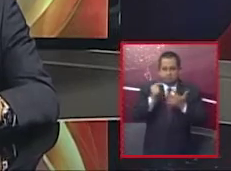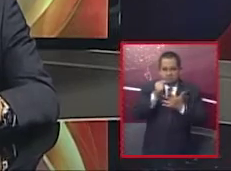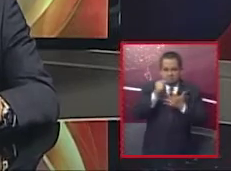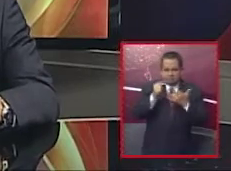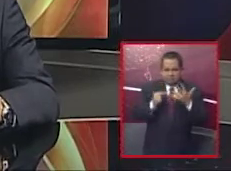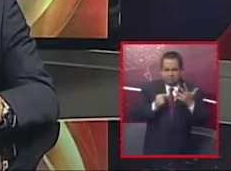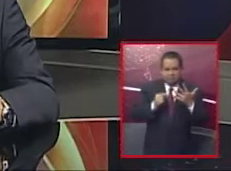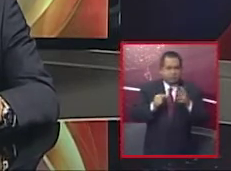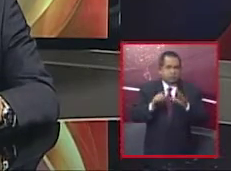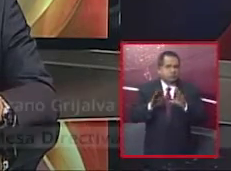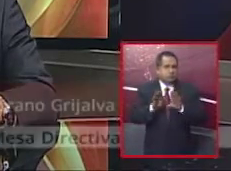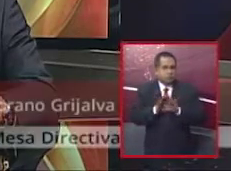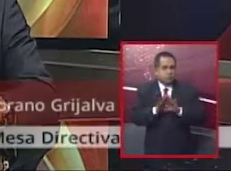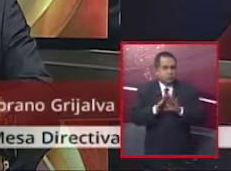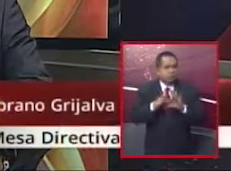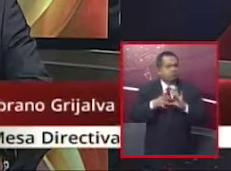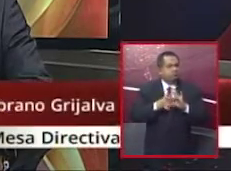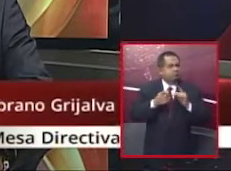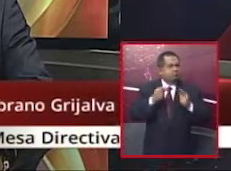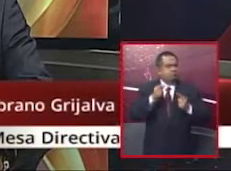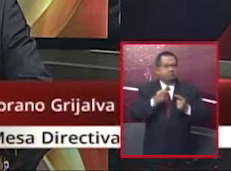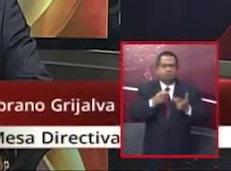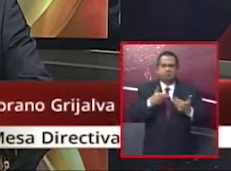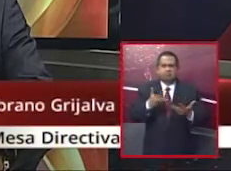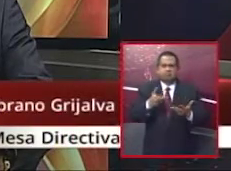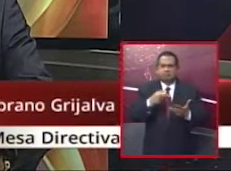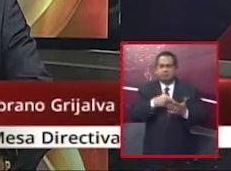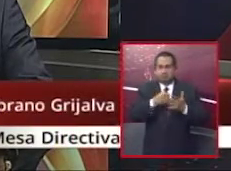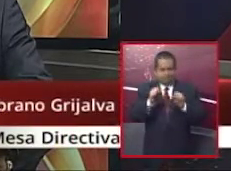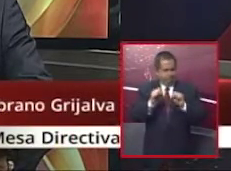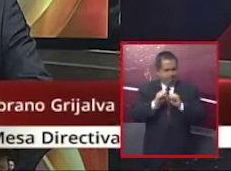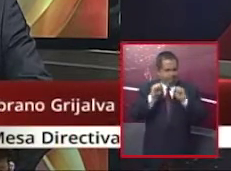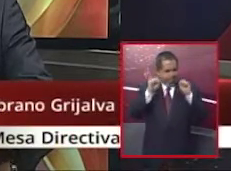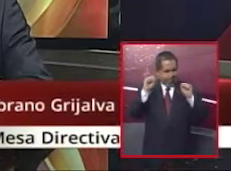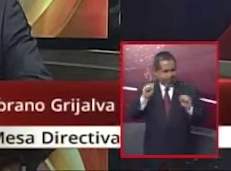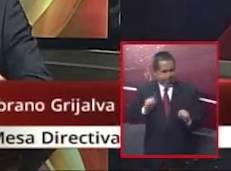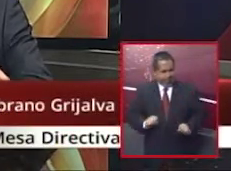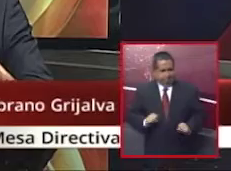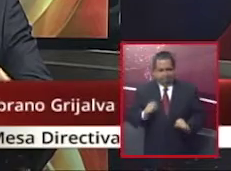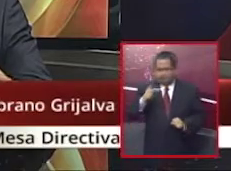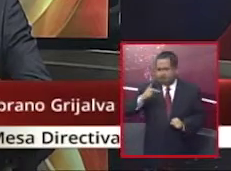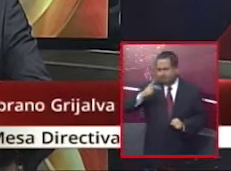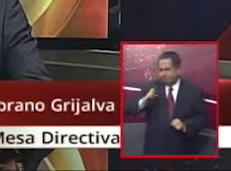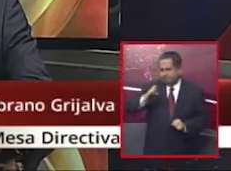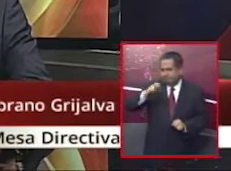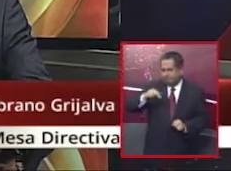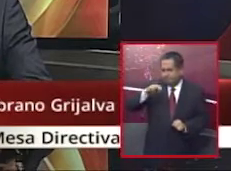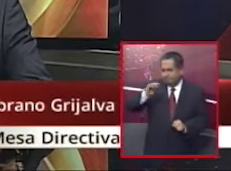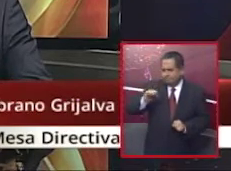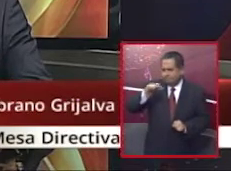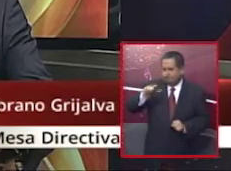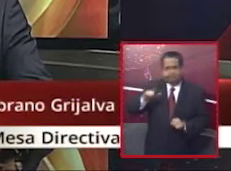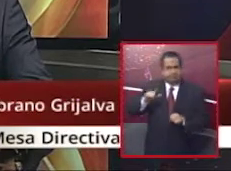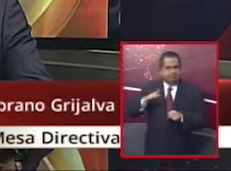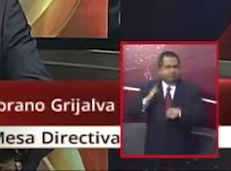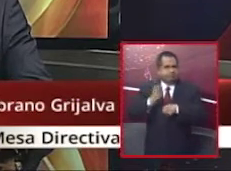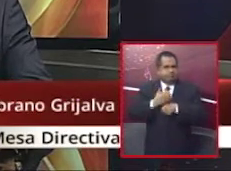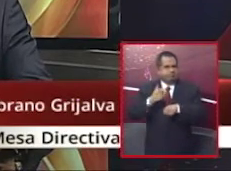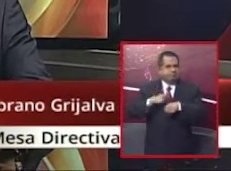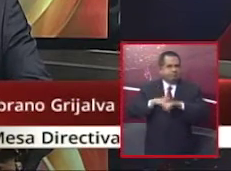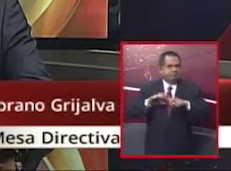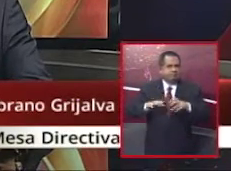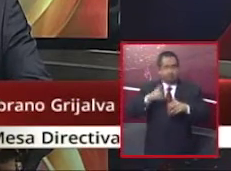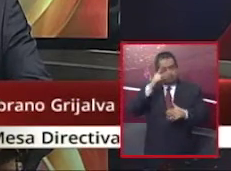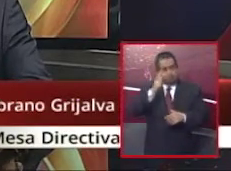todo lo que tiene que ver con el sistema penal, sistema de justicia